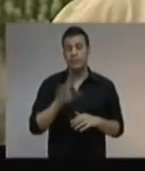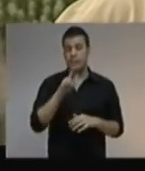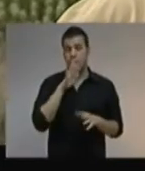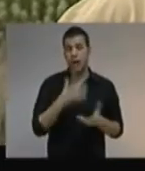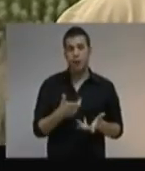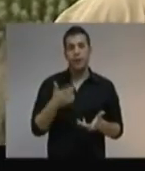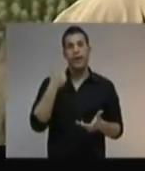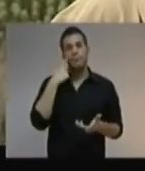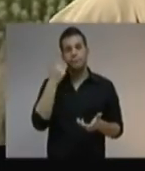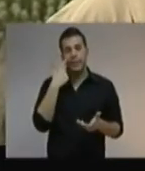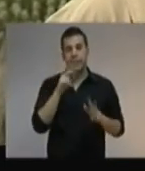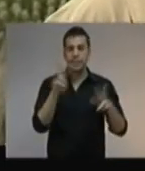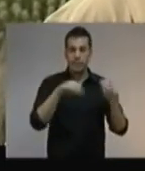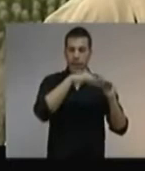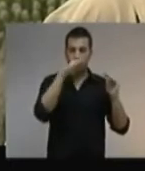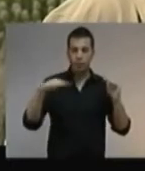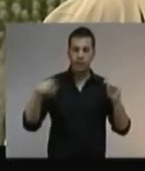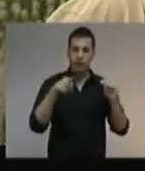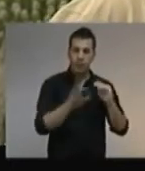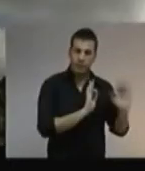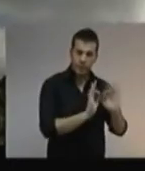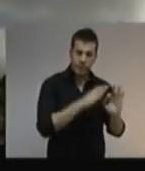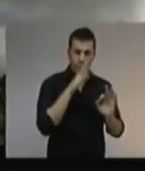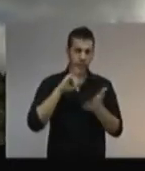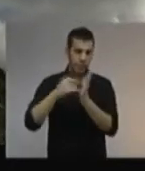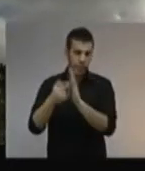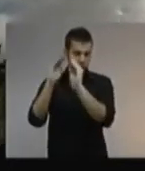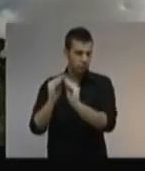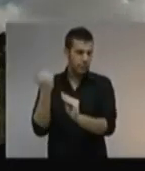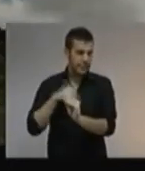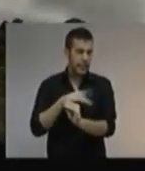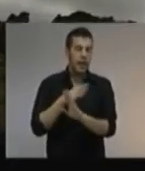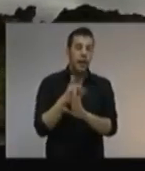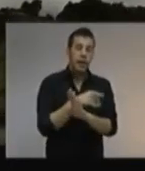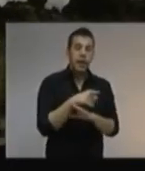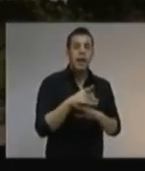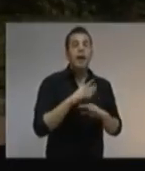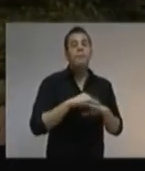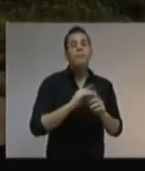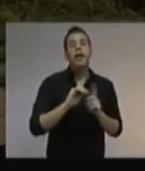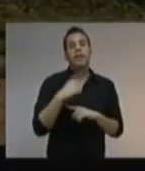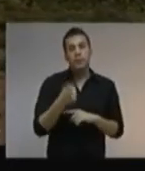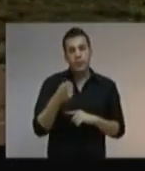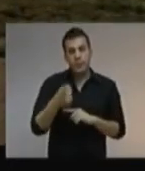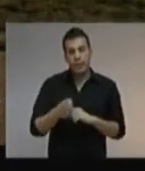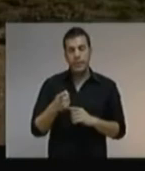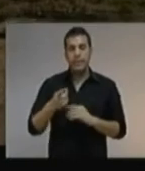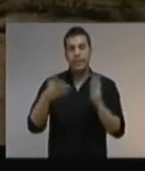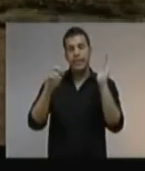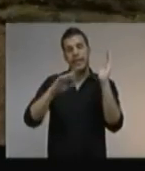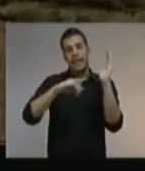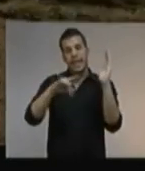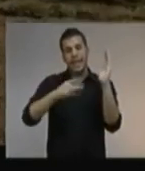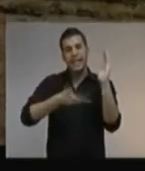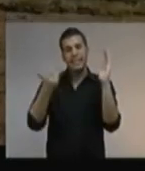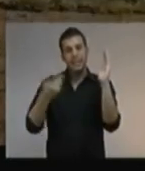los preparativos topográficos porque ya el proyecto está realizado para hacer un proceso de excavación donde nos encontramos ahora mismo, porque entendemos que